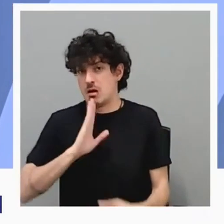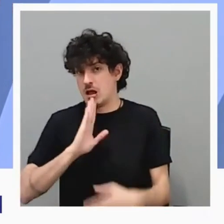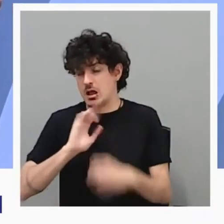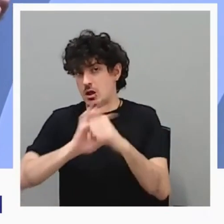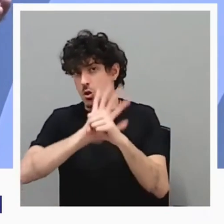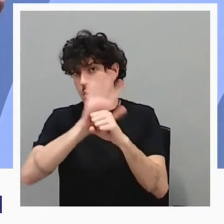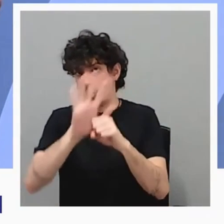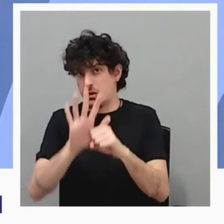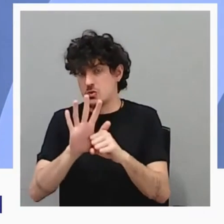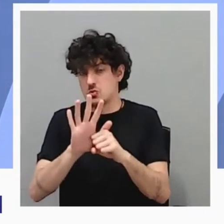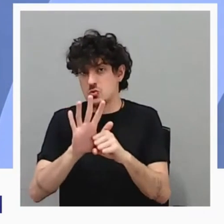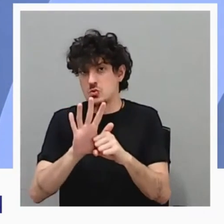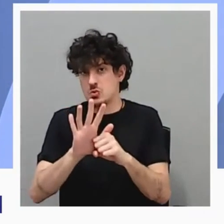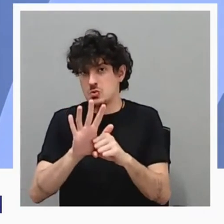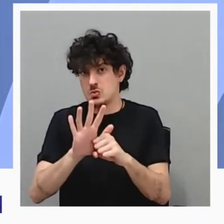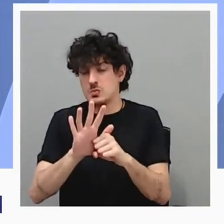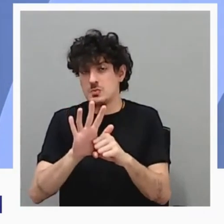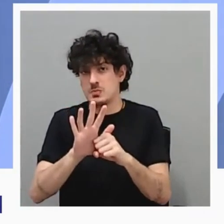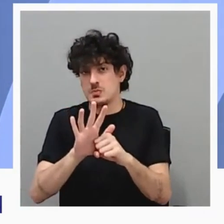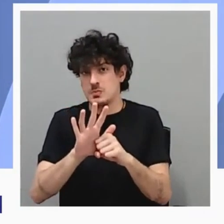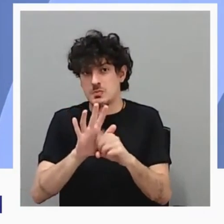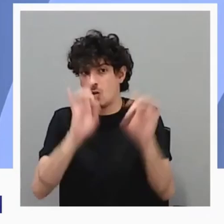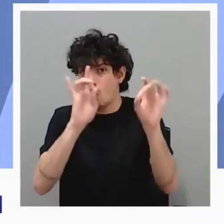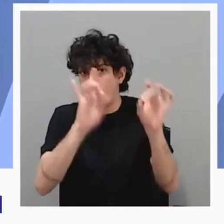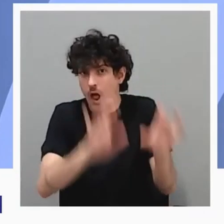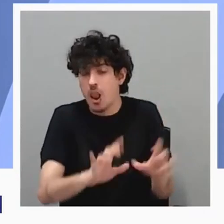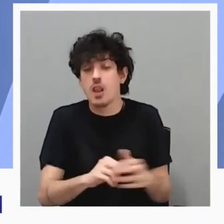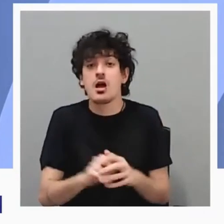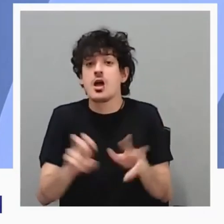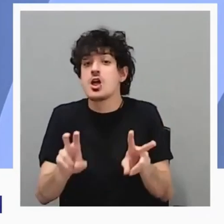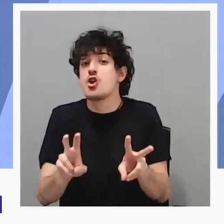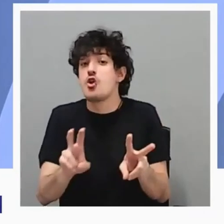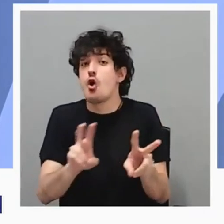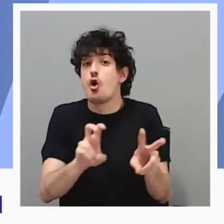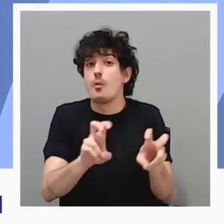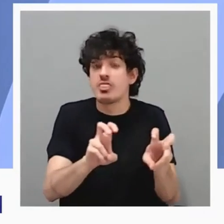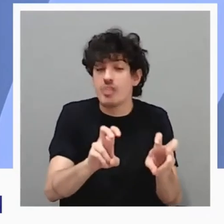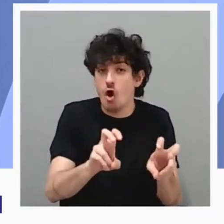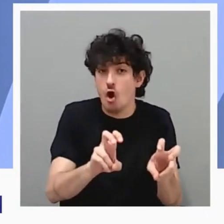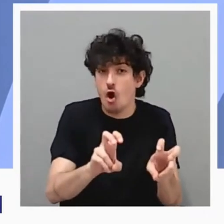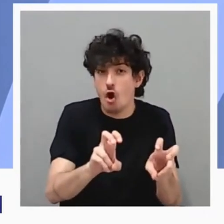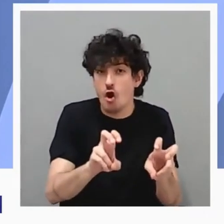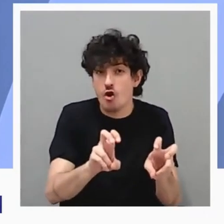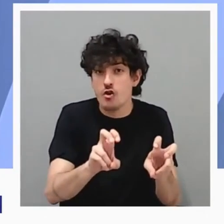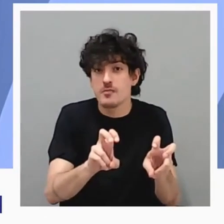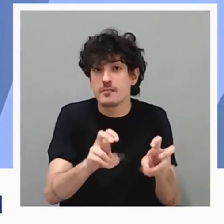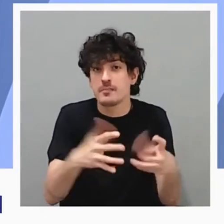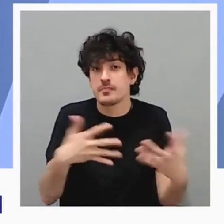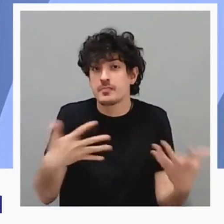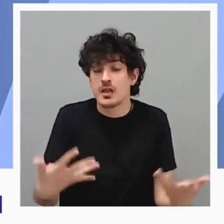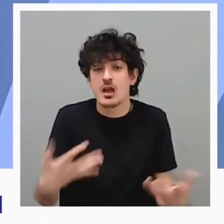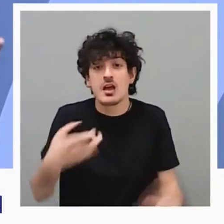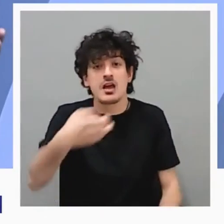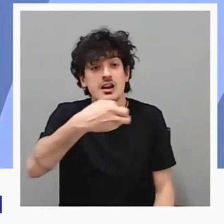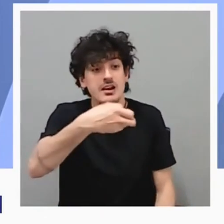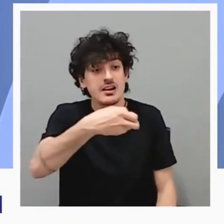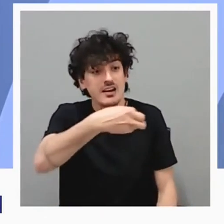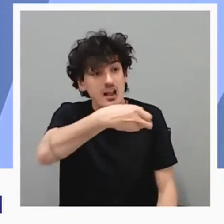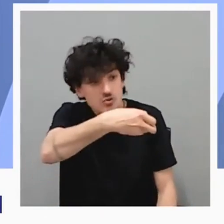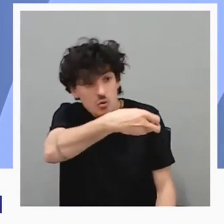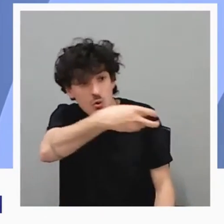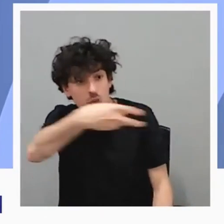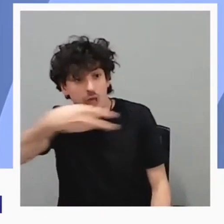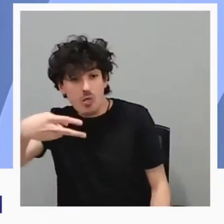19, la innovación y la disposición de los resultados de la innovación solo a través del